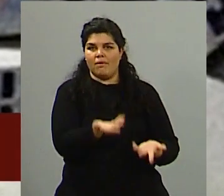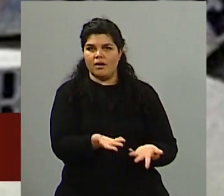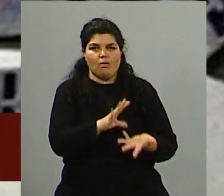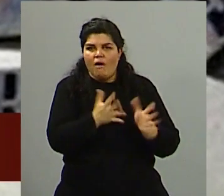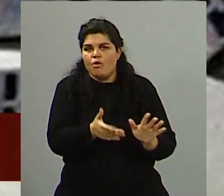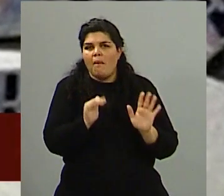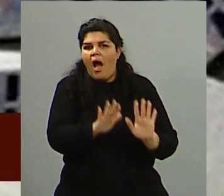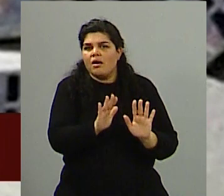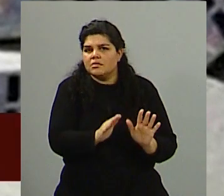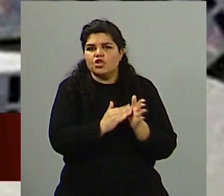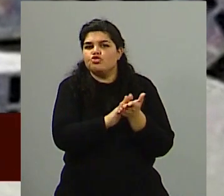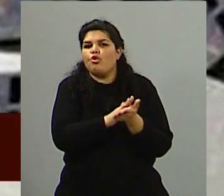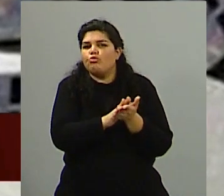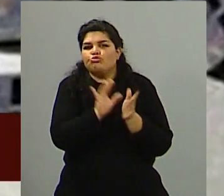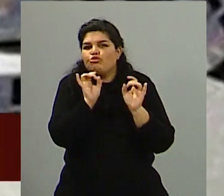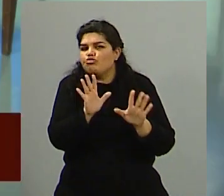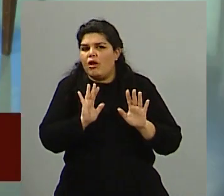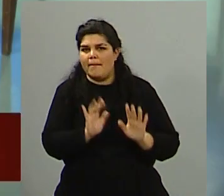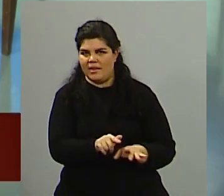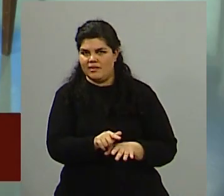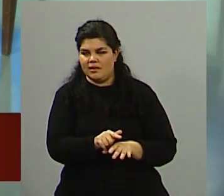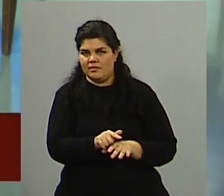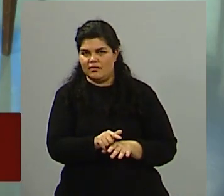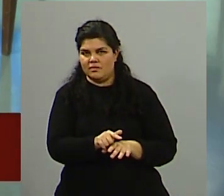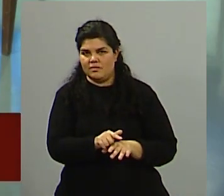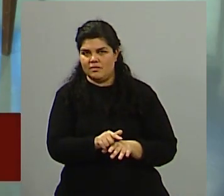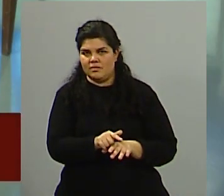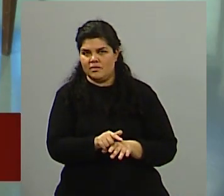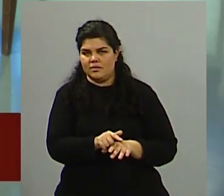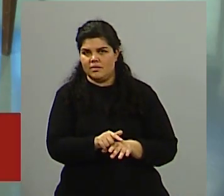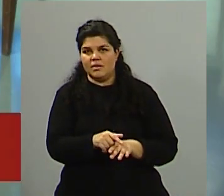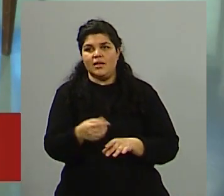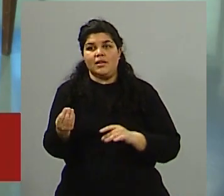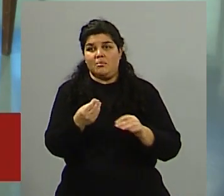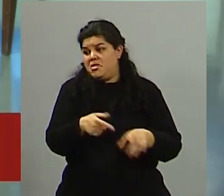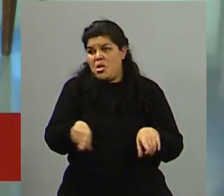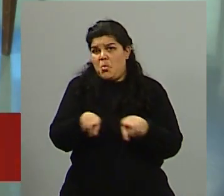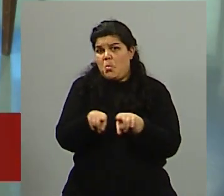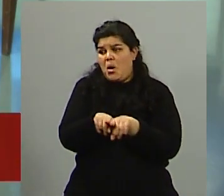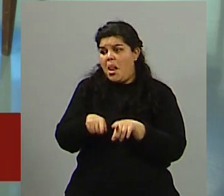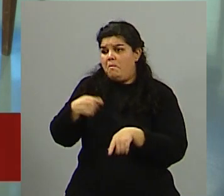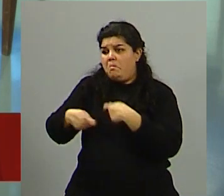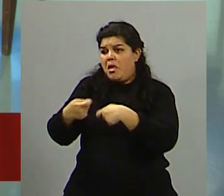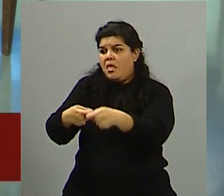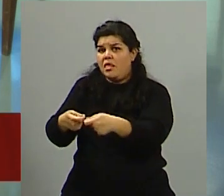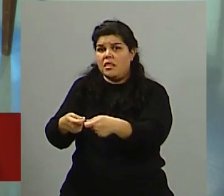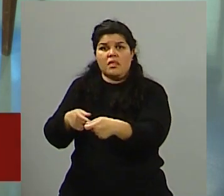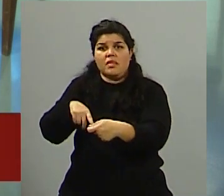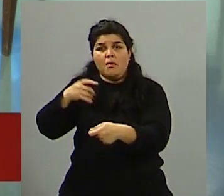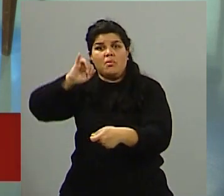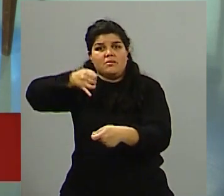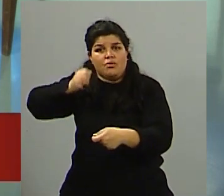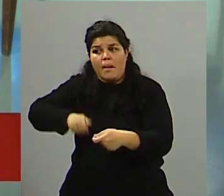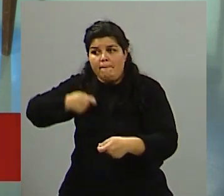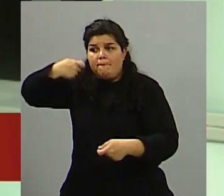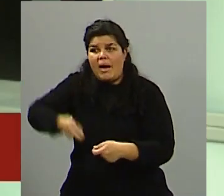te comprometiste, ¿no? Es como cuando vos tenés un préstamo en tu casa y tenés que pagarlo en algún momento. Exactamente, pero el problema más grande hoy, si bien